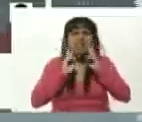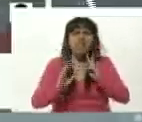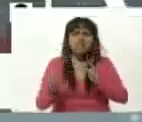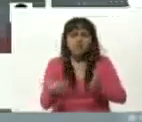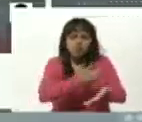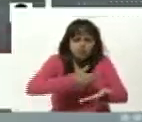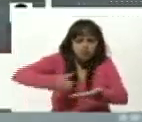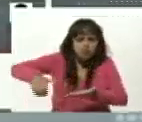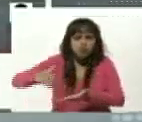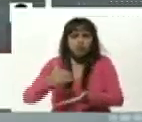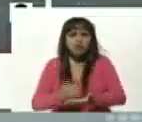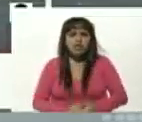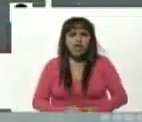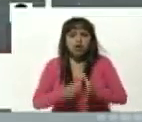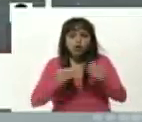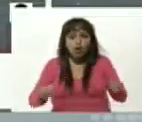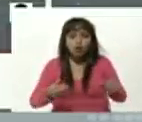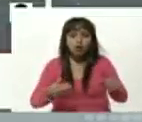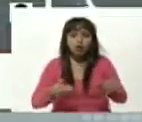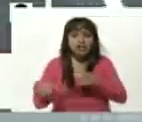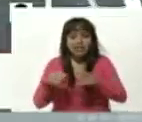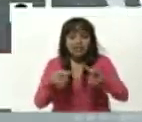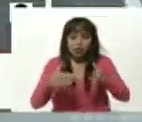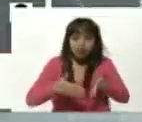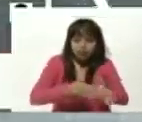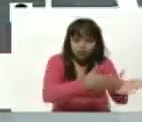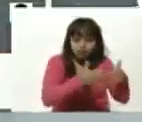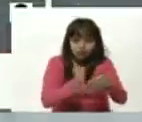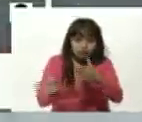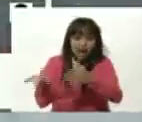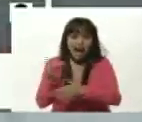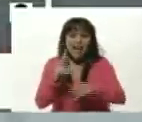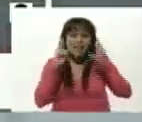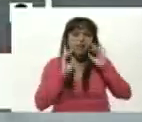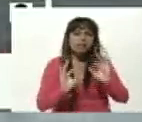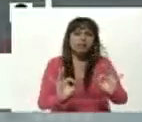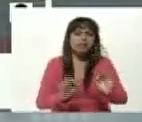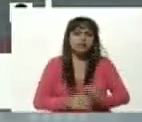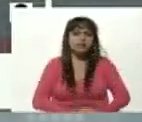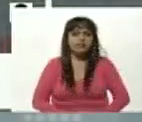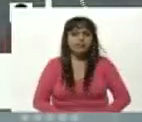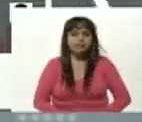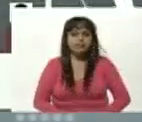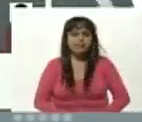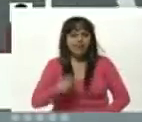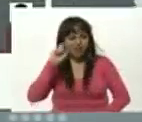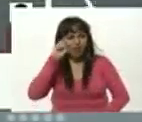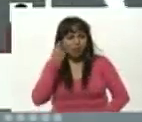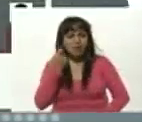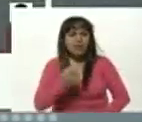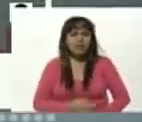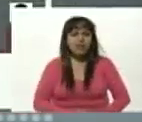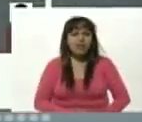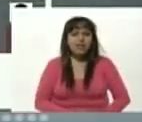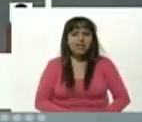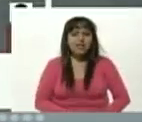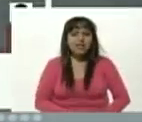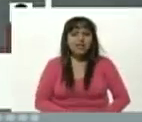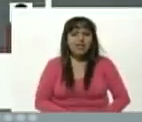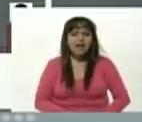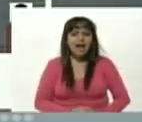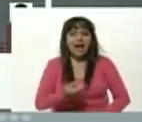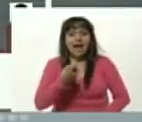las derivaciones que tienen esos ríos. Hace en La Vaguada, para que usted tenga una idea, que cayó menos agua que